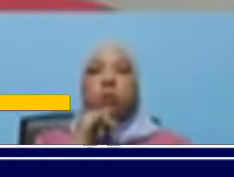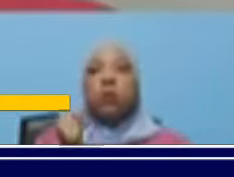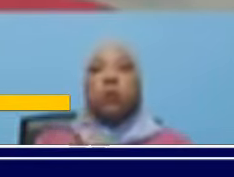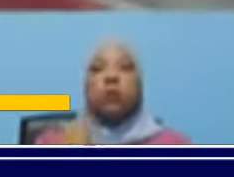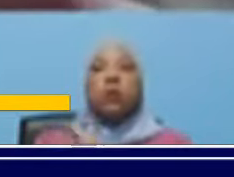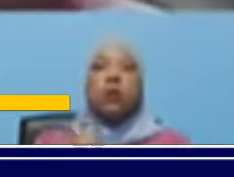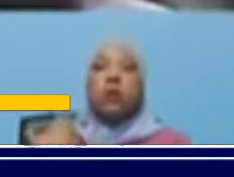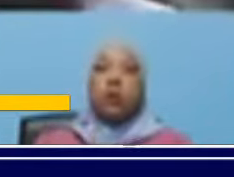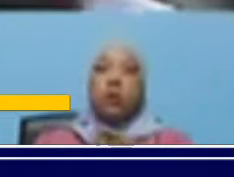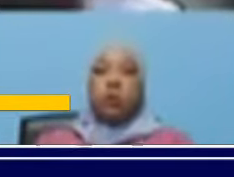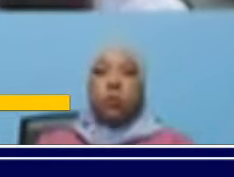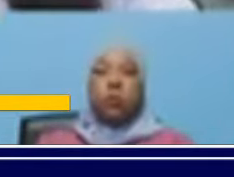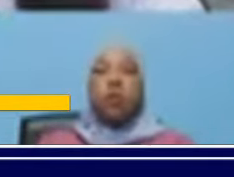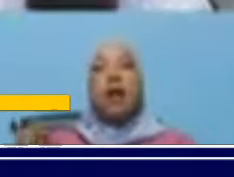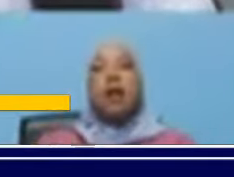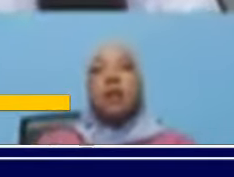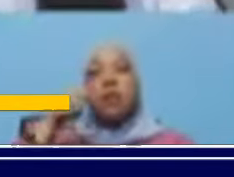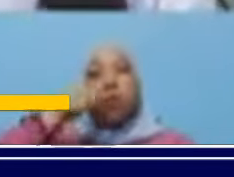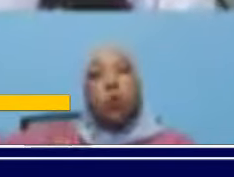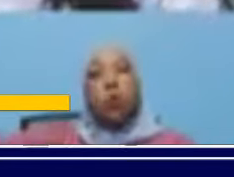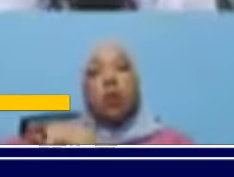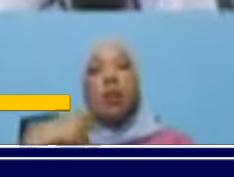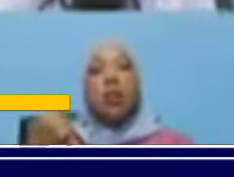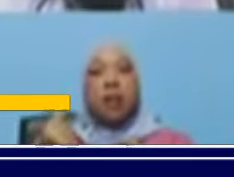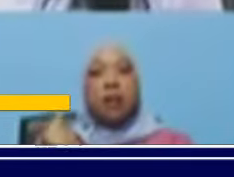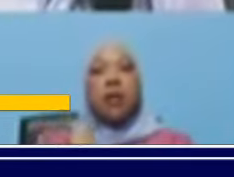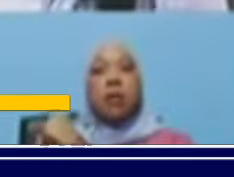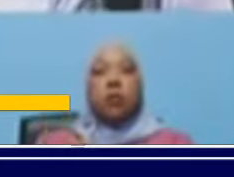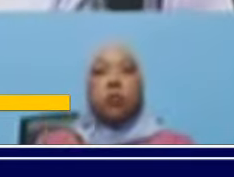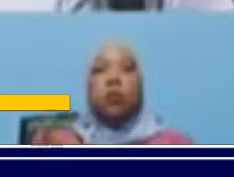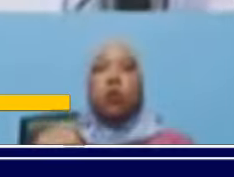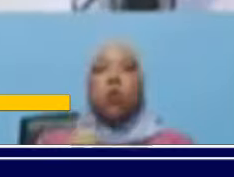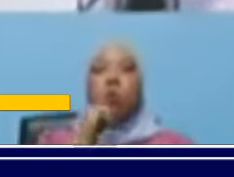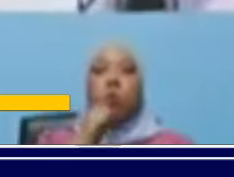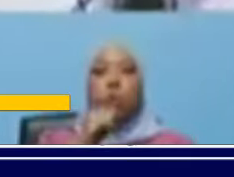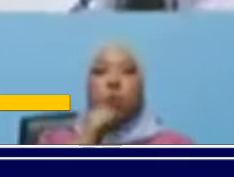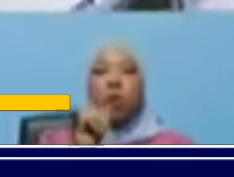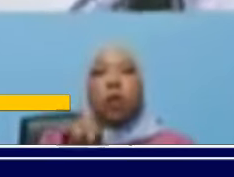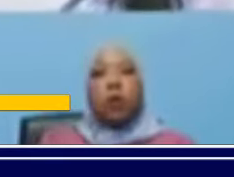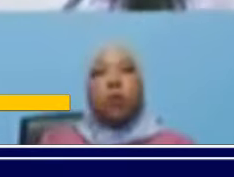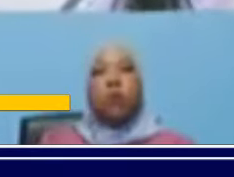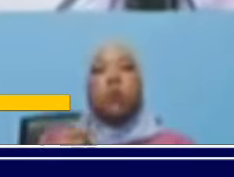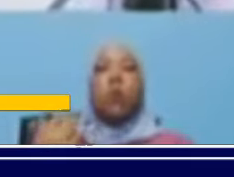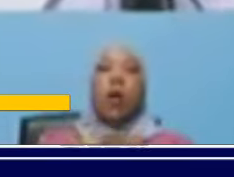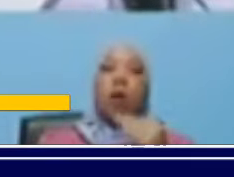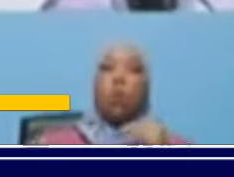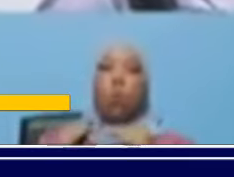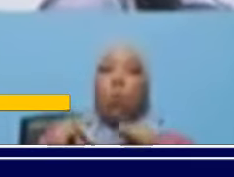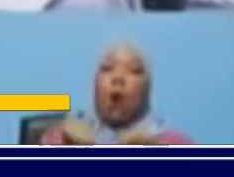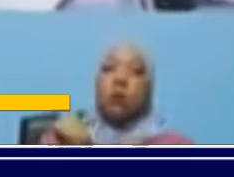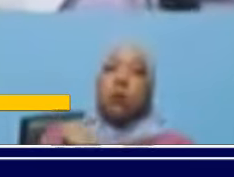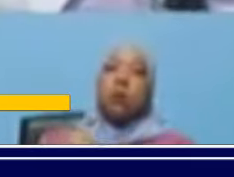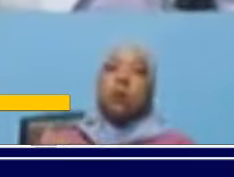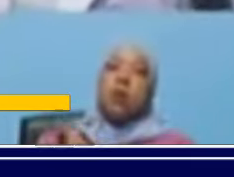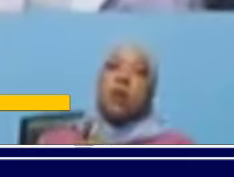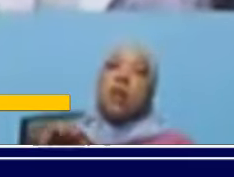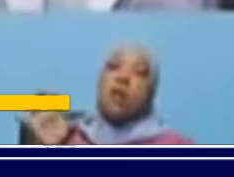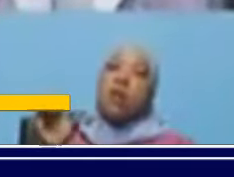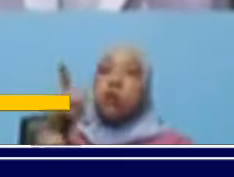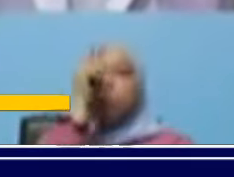insistió en la necesidad de incrementar el comercio equilibrado entre los dos